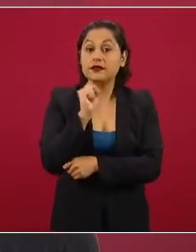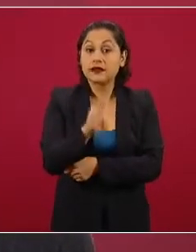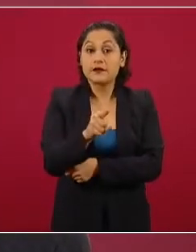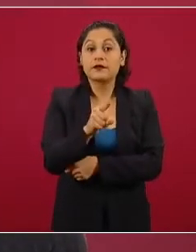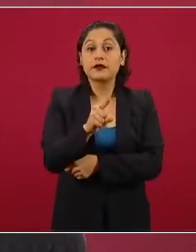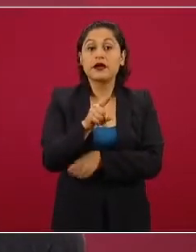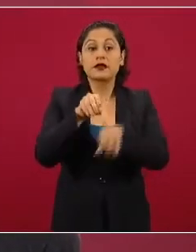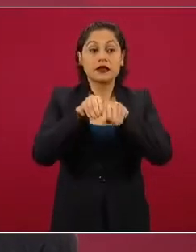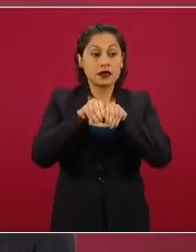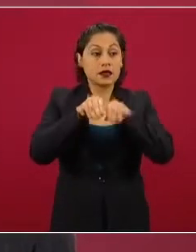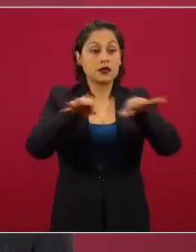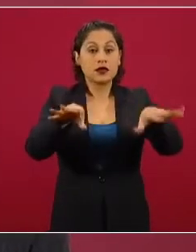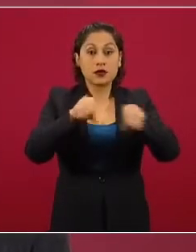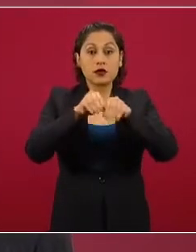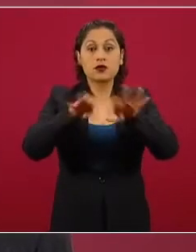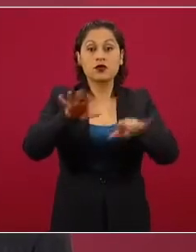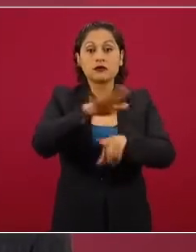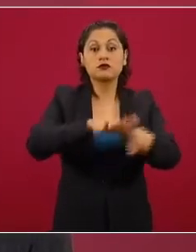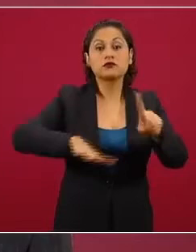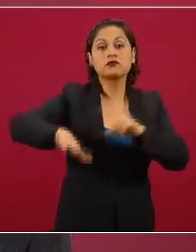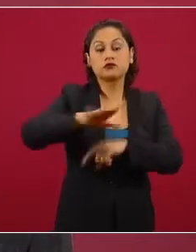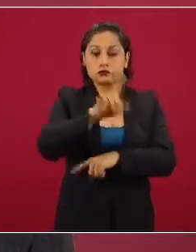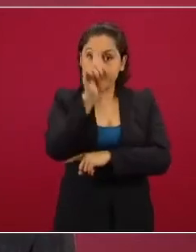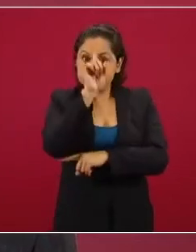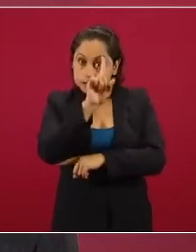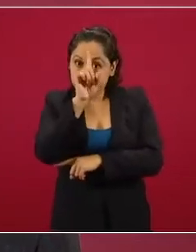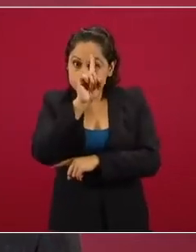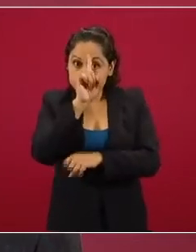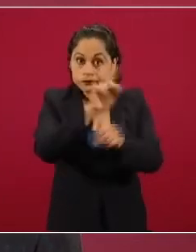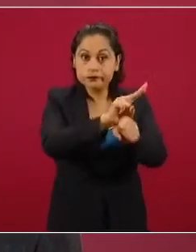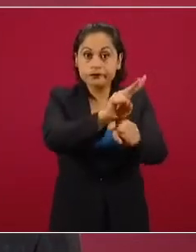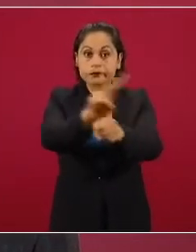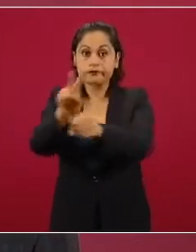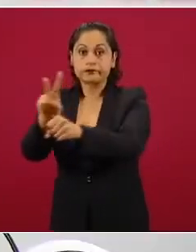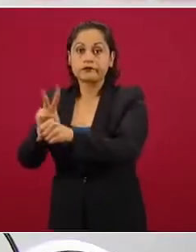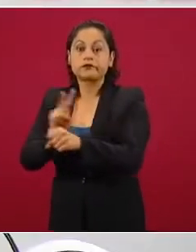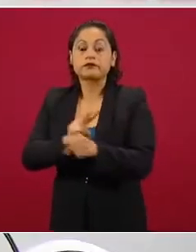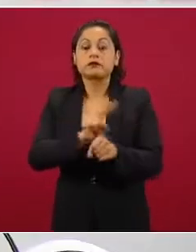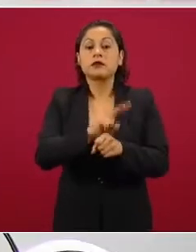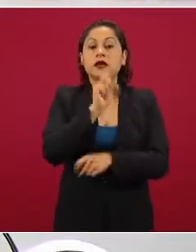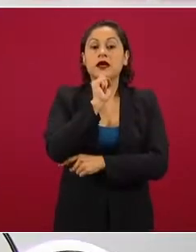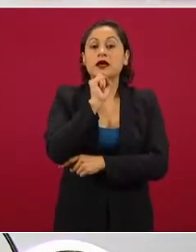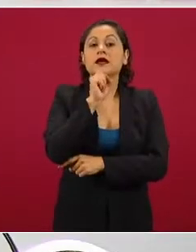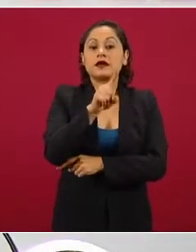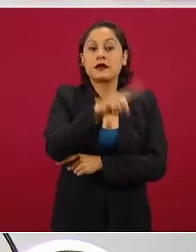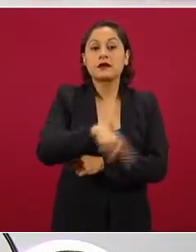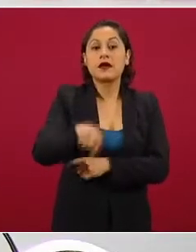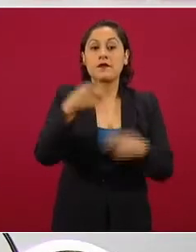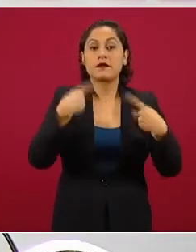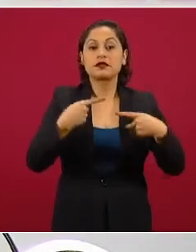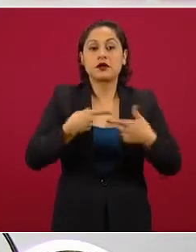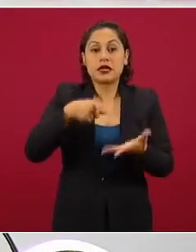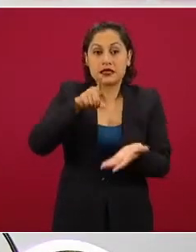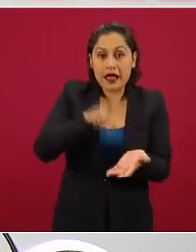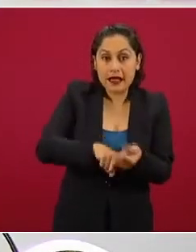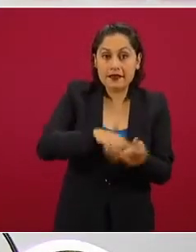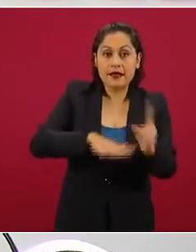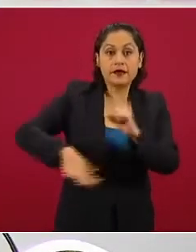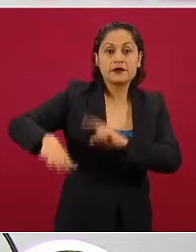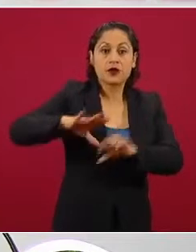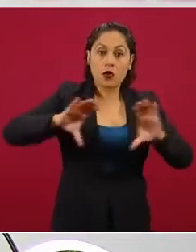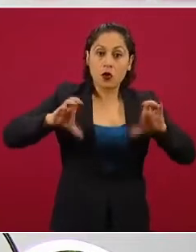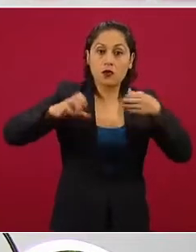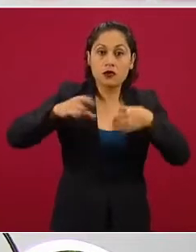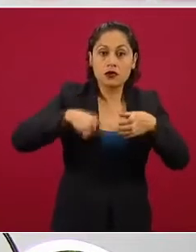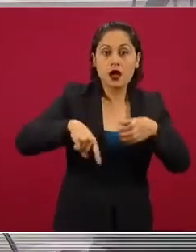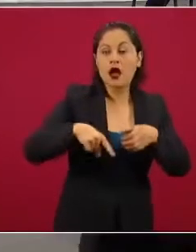orientar para el tratamiento, el monitoreo y el tratamiento oportuno de las personas desde la comunidad. Esto es extremadamente